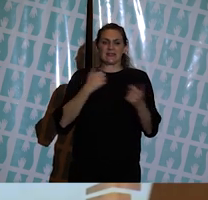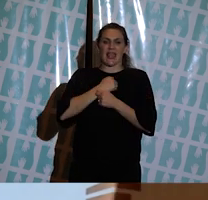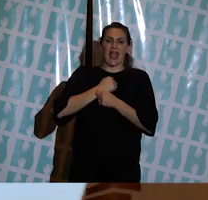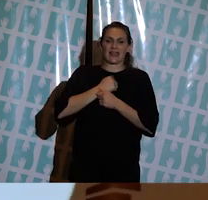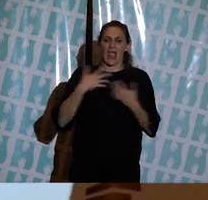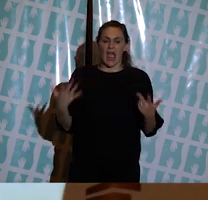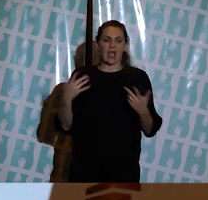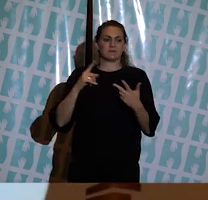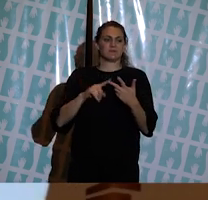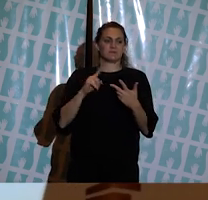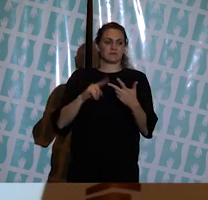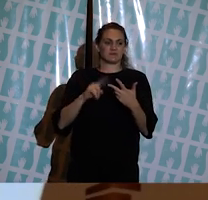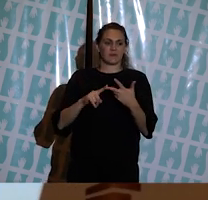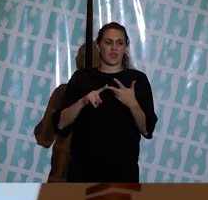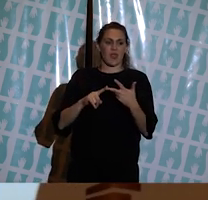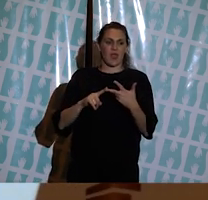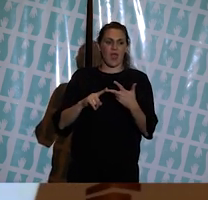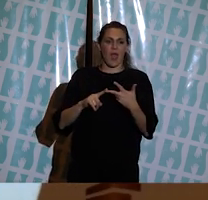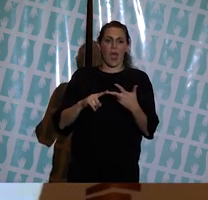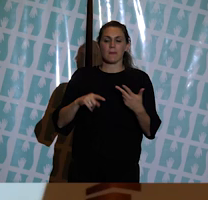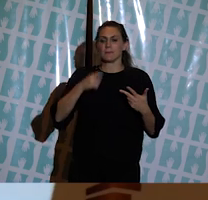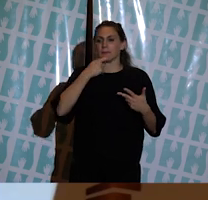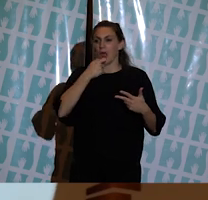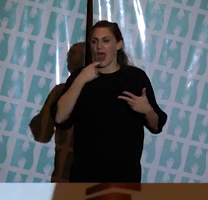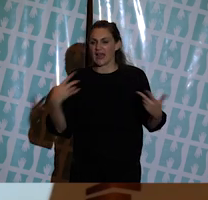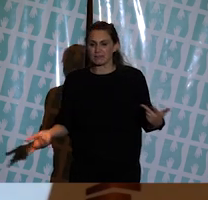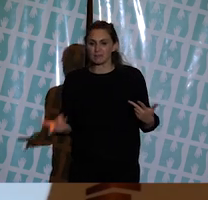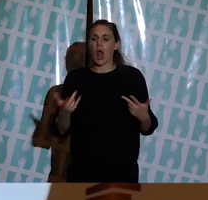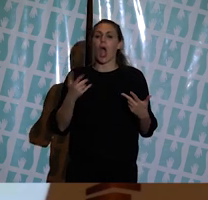ponerle, me dejó el Julián.